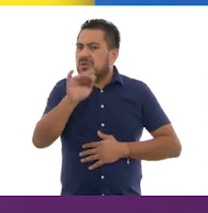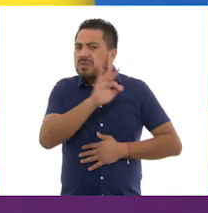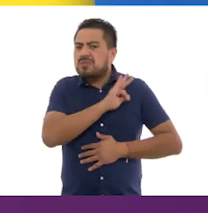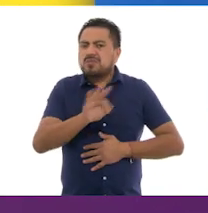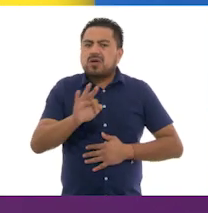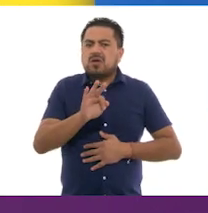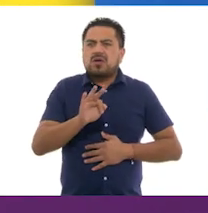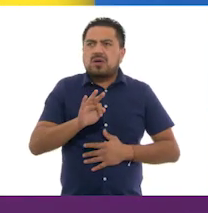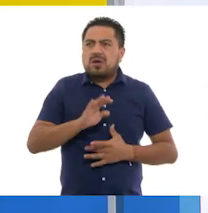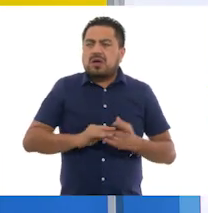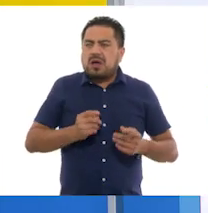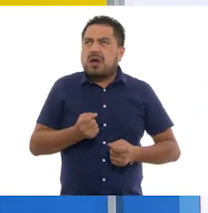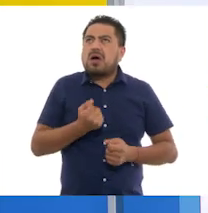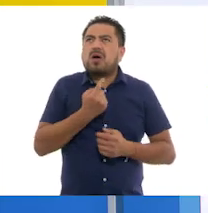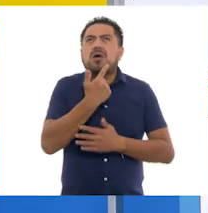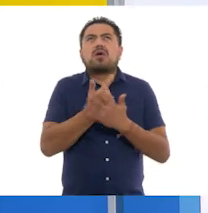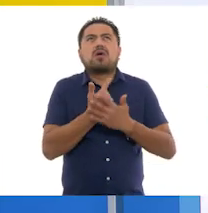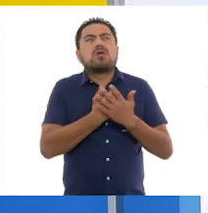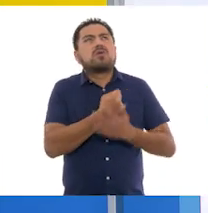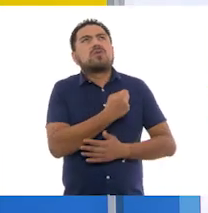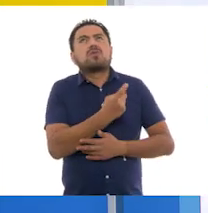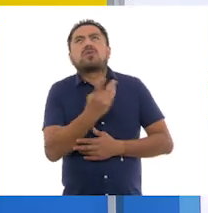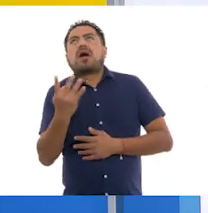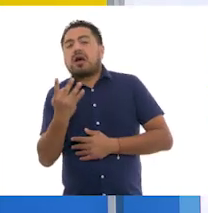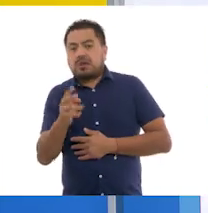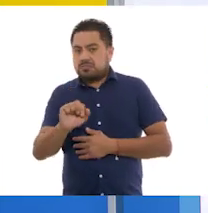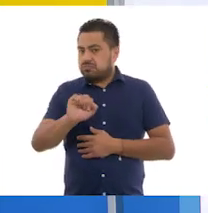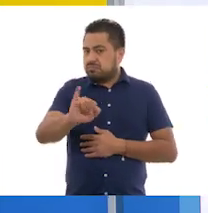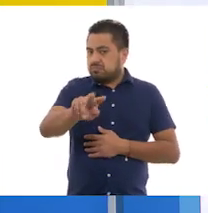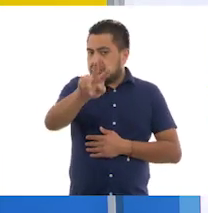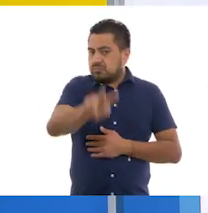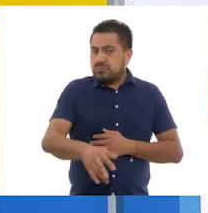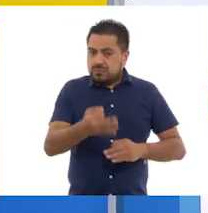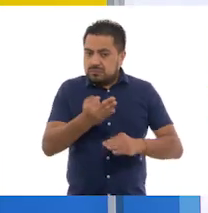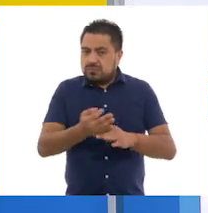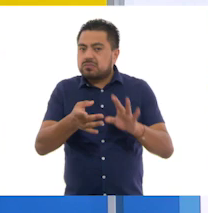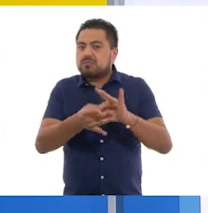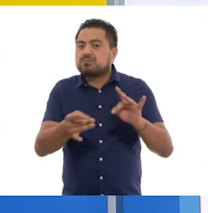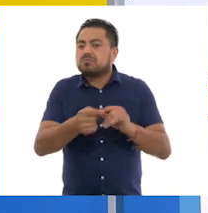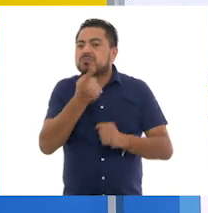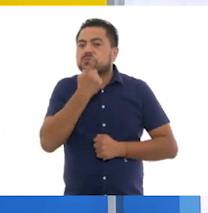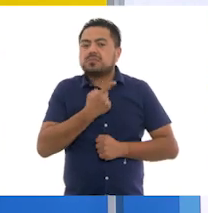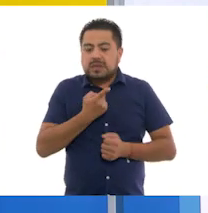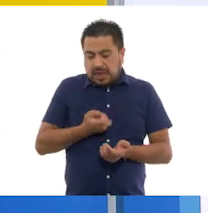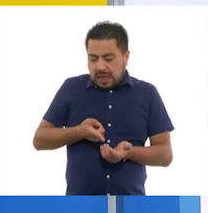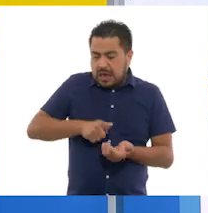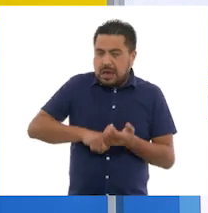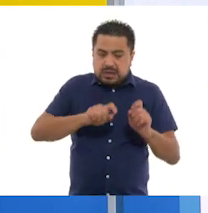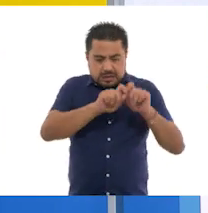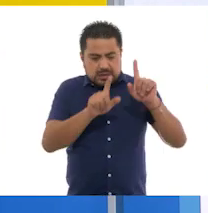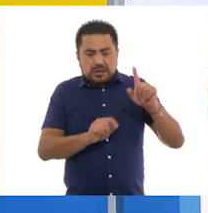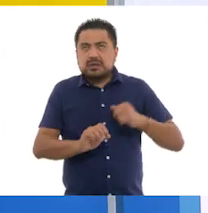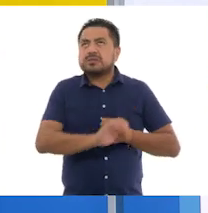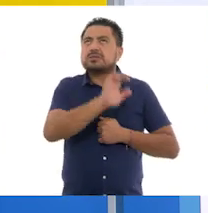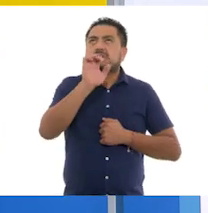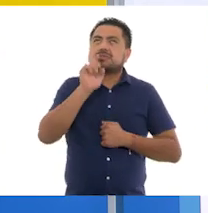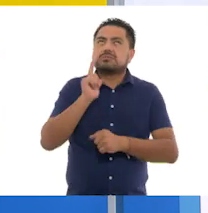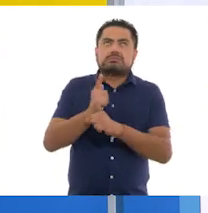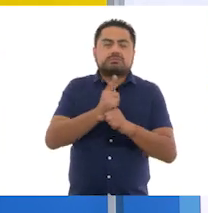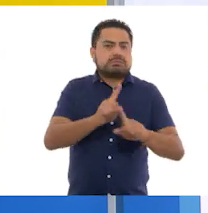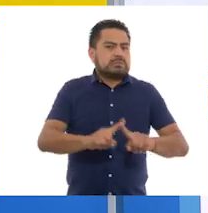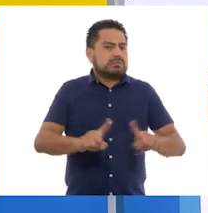ni contar. Oye, es muy cierto lo que nos cuentas, Raulito. En el interior de la República el cielo se ve distinto,